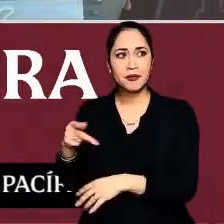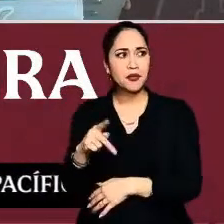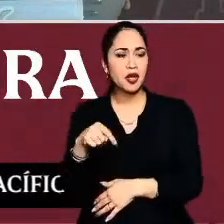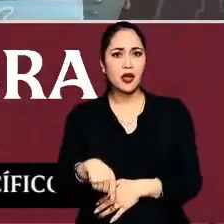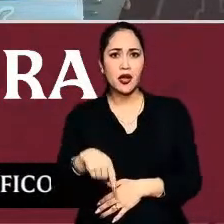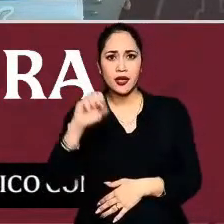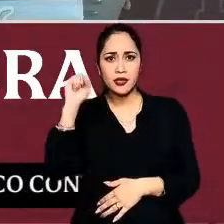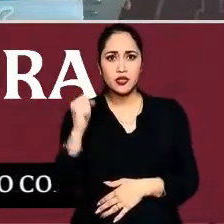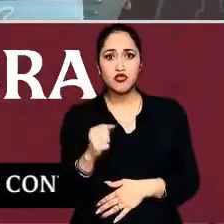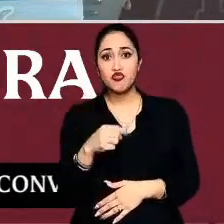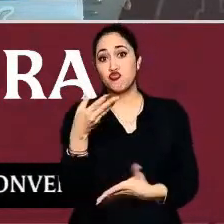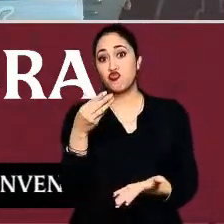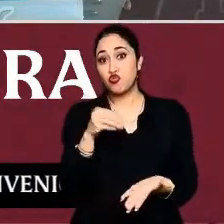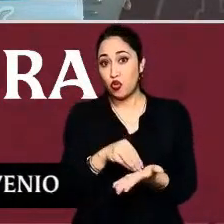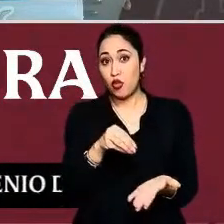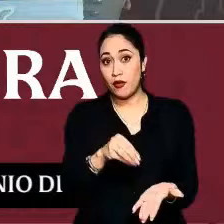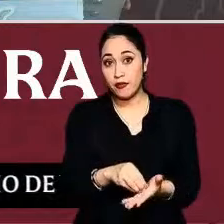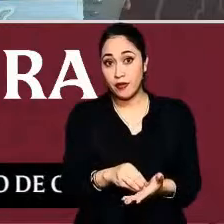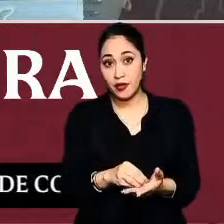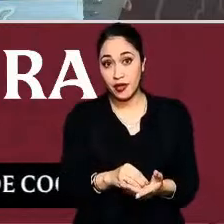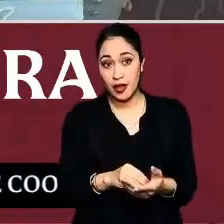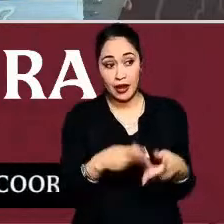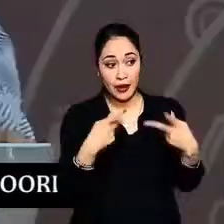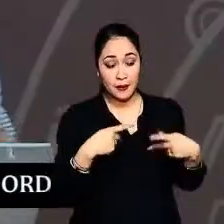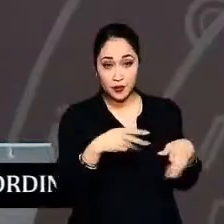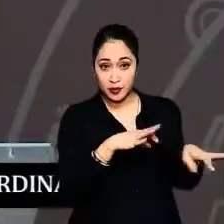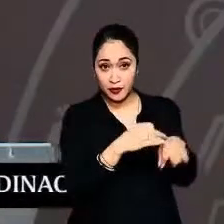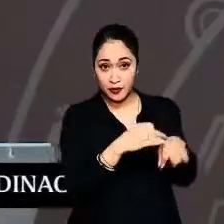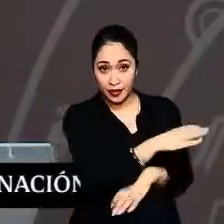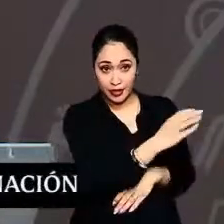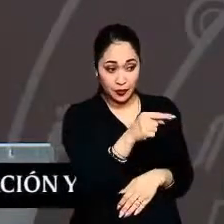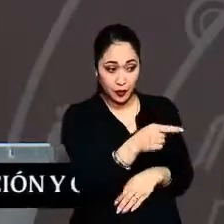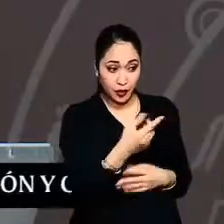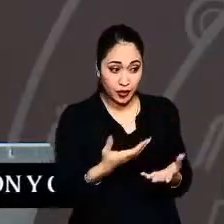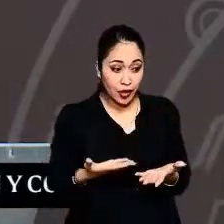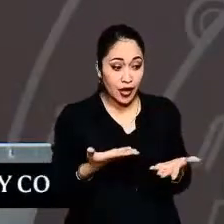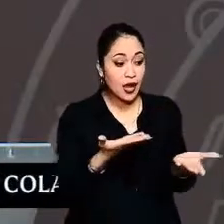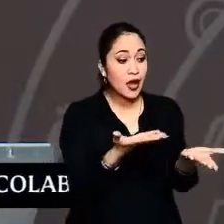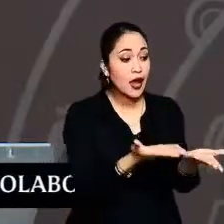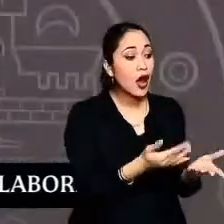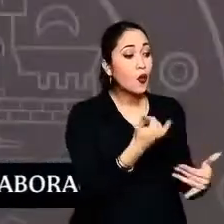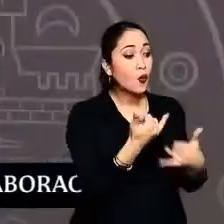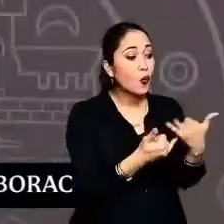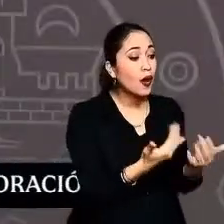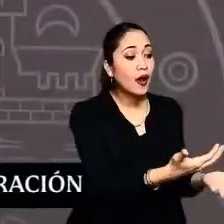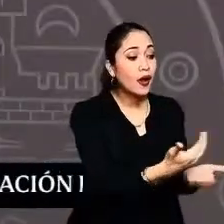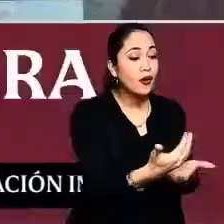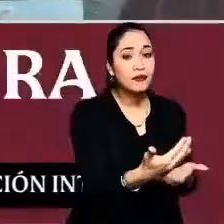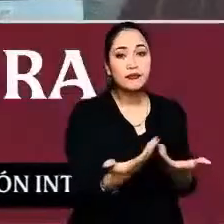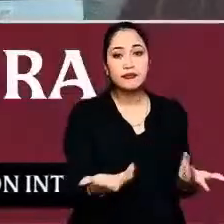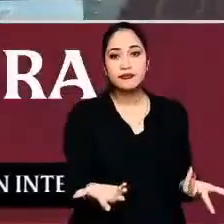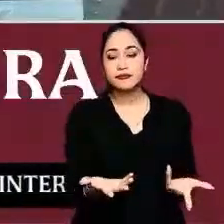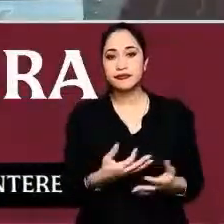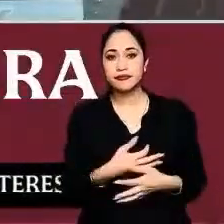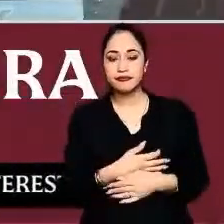pues tienen un paraíso con los jornaleros. Muy bien, tomamos nota. Secretario, por favor.